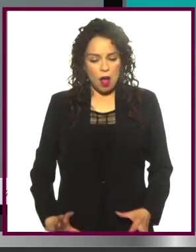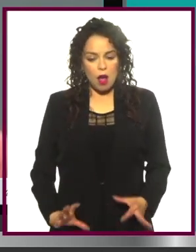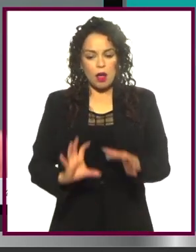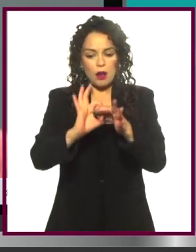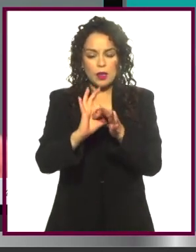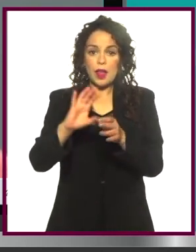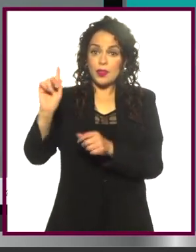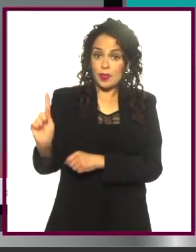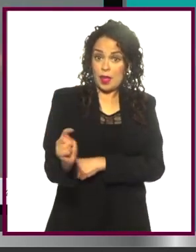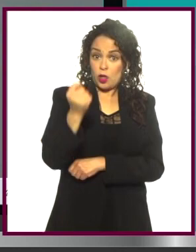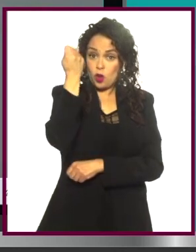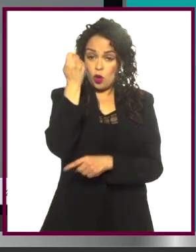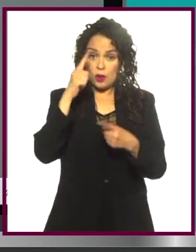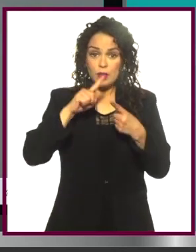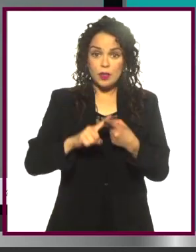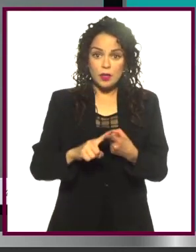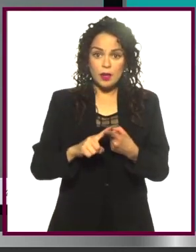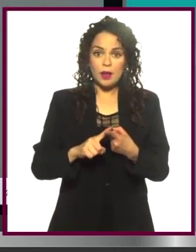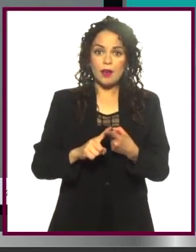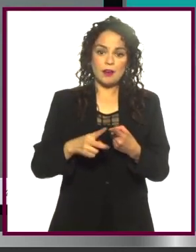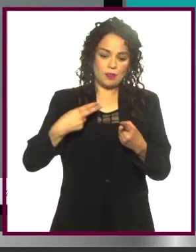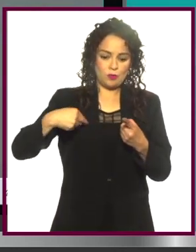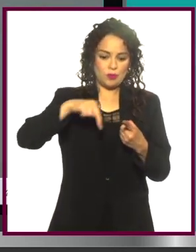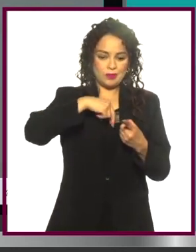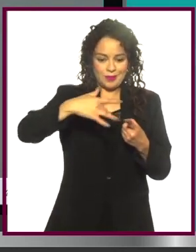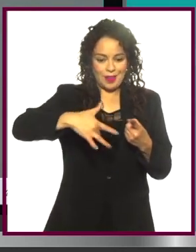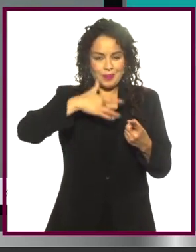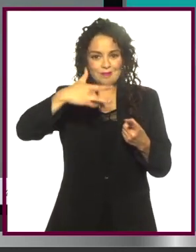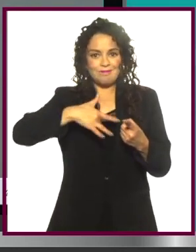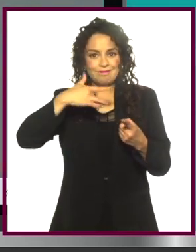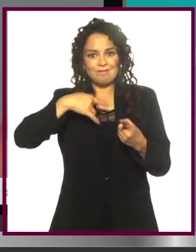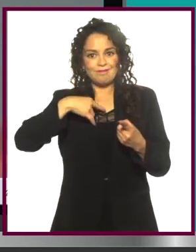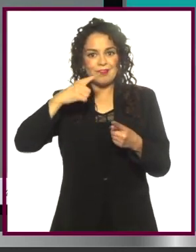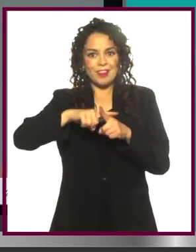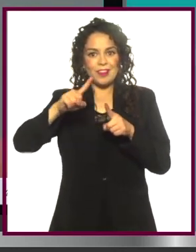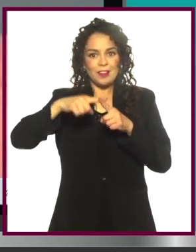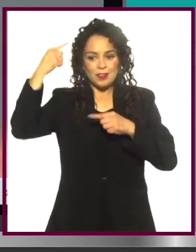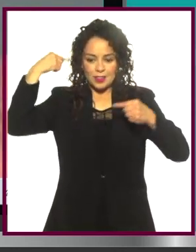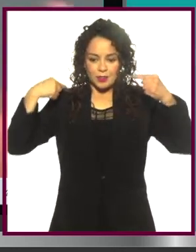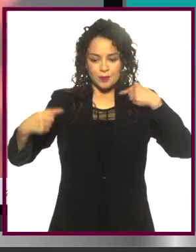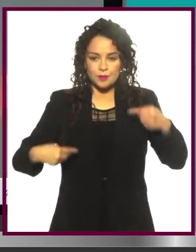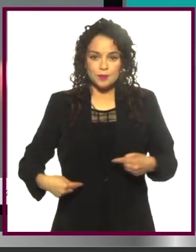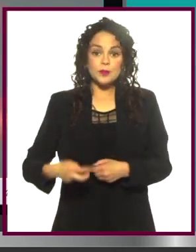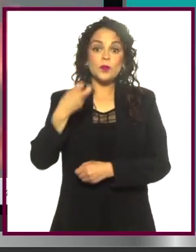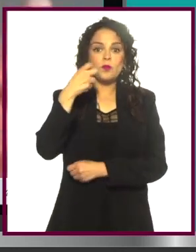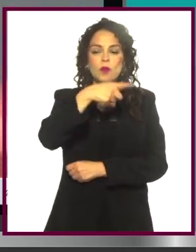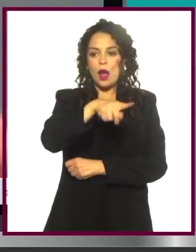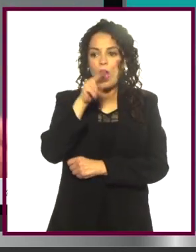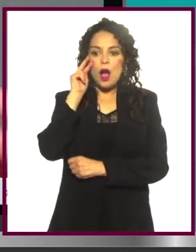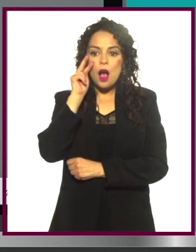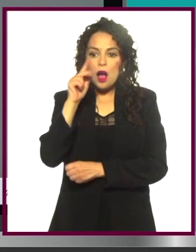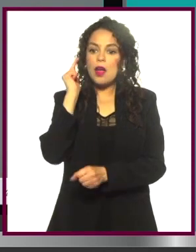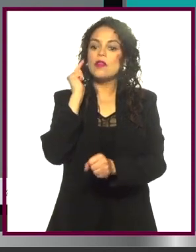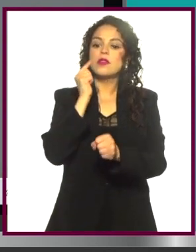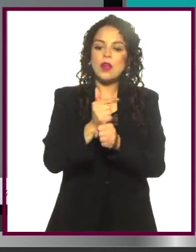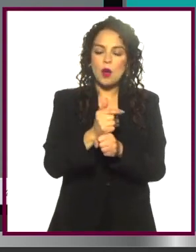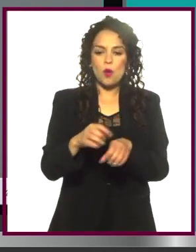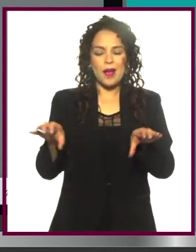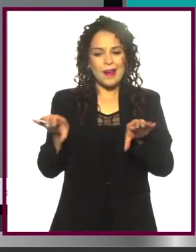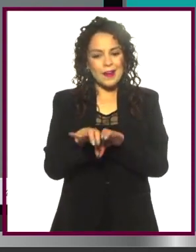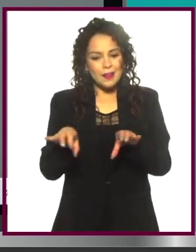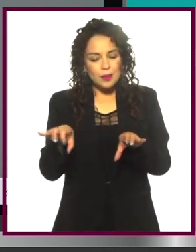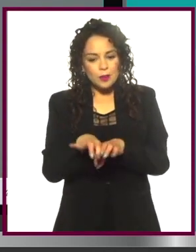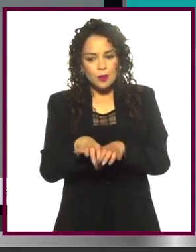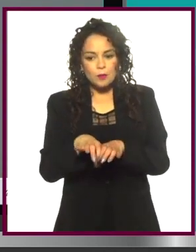relación entre la tecnología y nuestros sentidos. Y por lo tanto veía cómo establecer